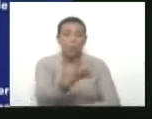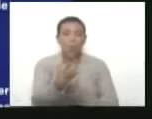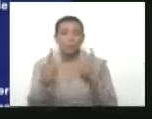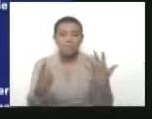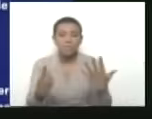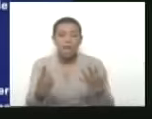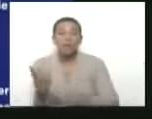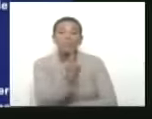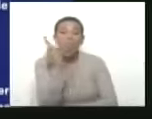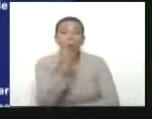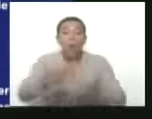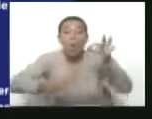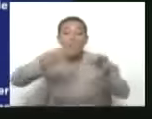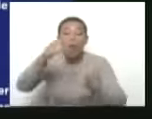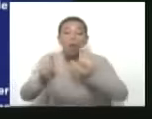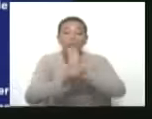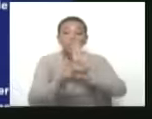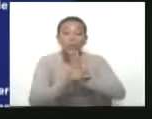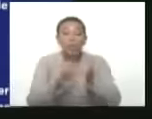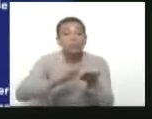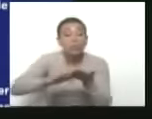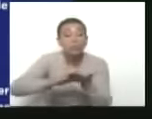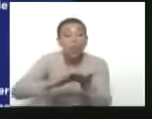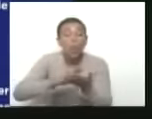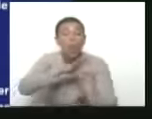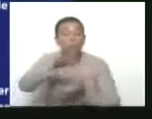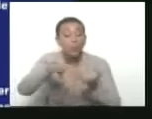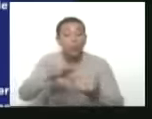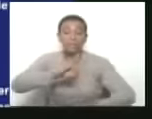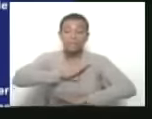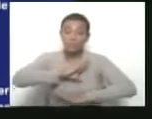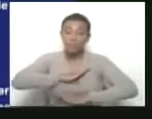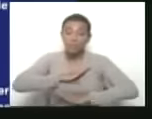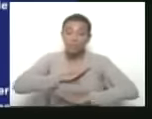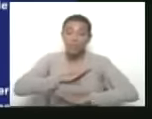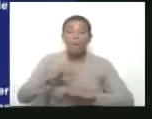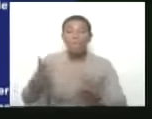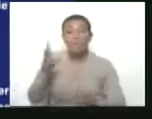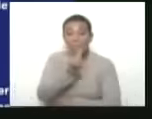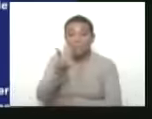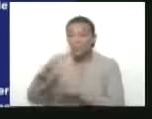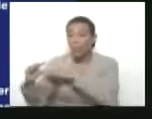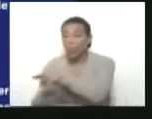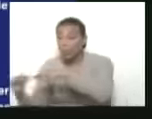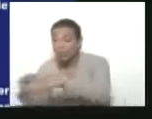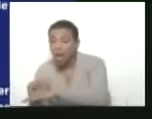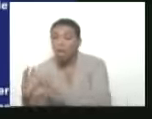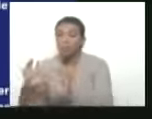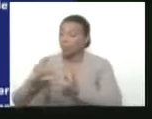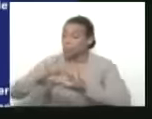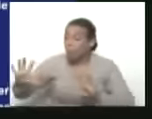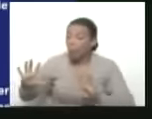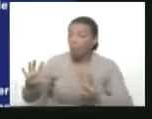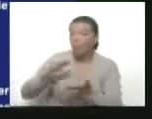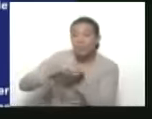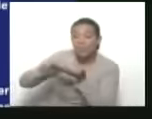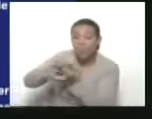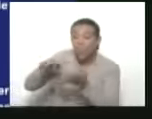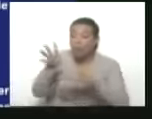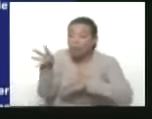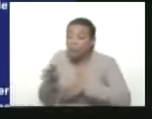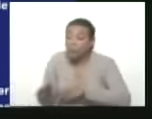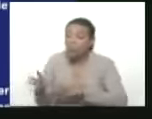jurídico válido para alcanzar una solución práctica y satisfactoria para Venezuela y Guyana en torno a la controversia sobre el